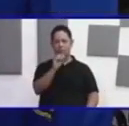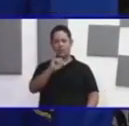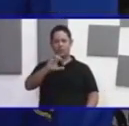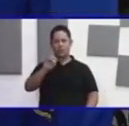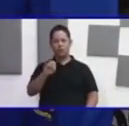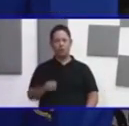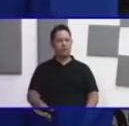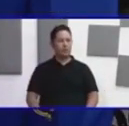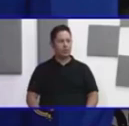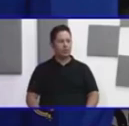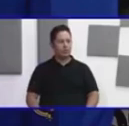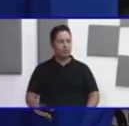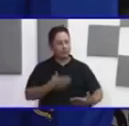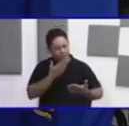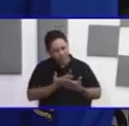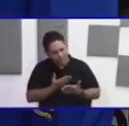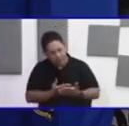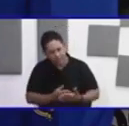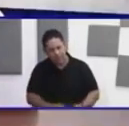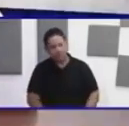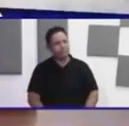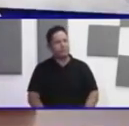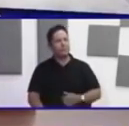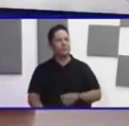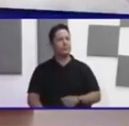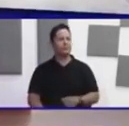Urquijo Sandoval, muchísimas gracias por